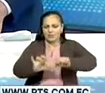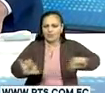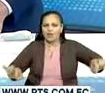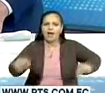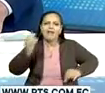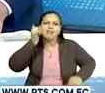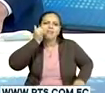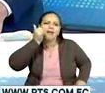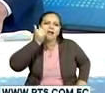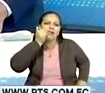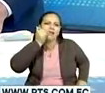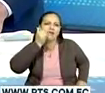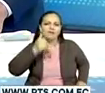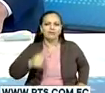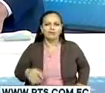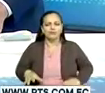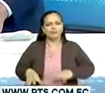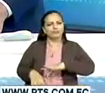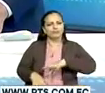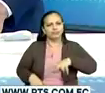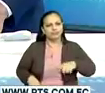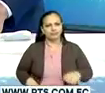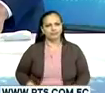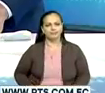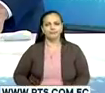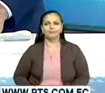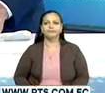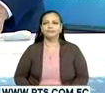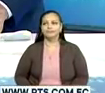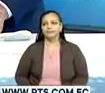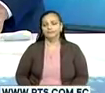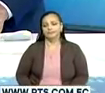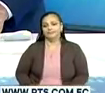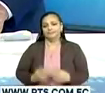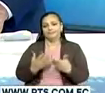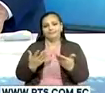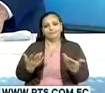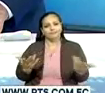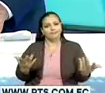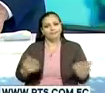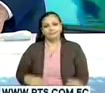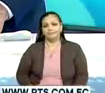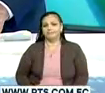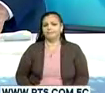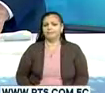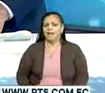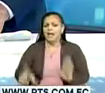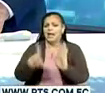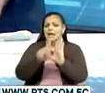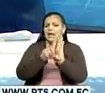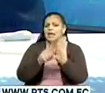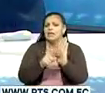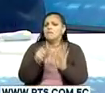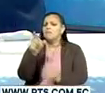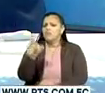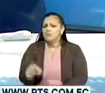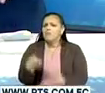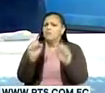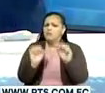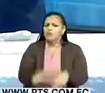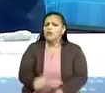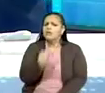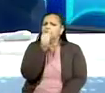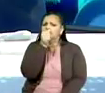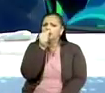esa malhadada, famosa tabla de consumo? Y pensar que ni siquiera